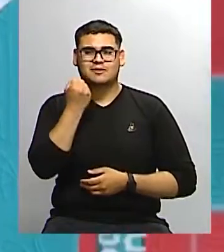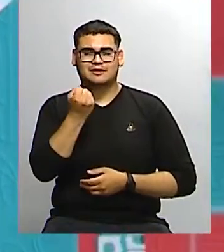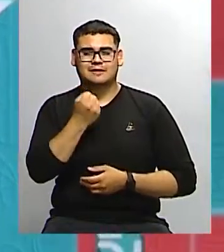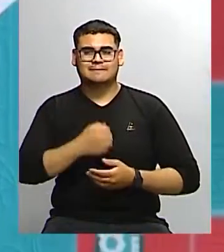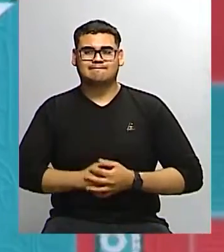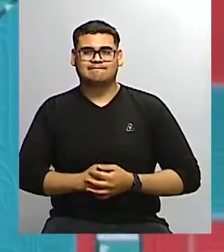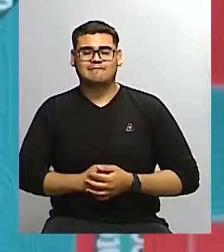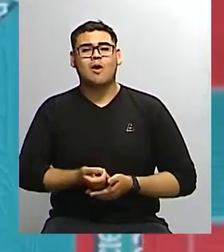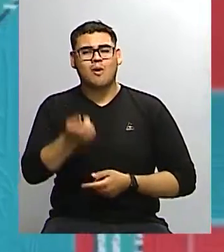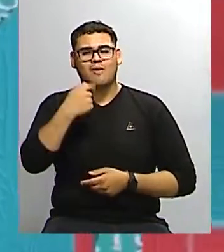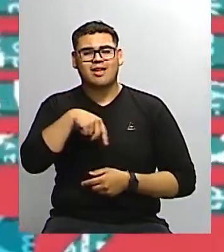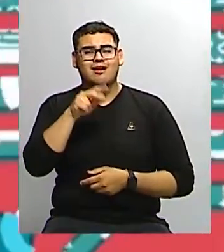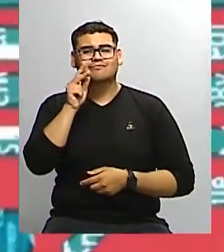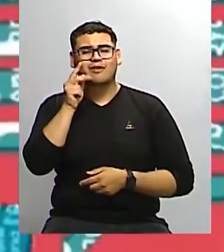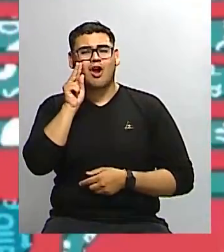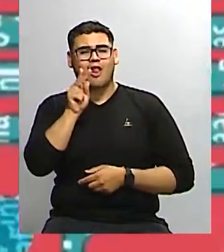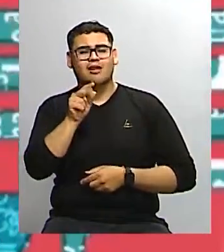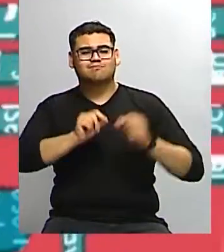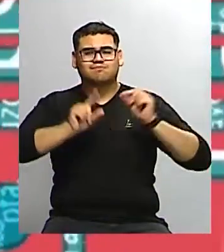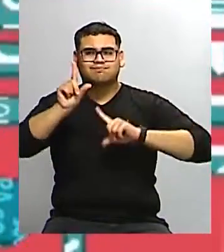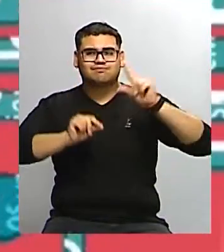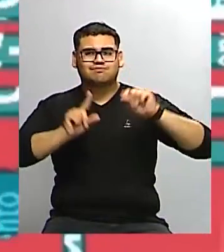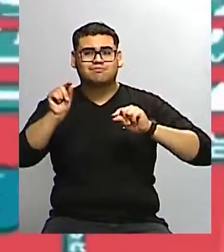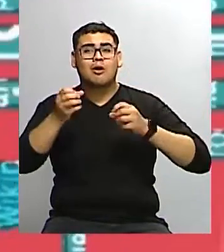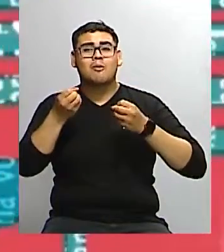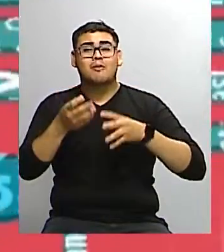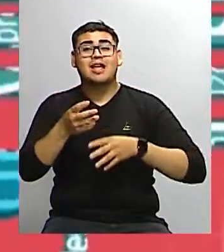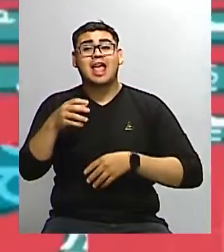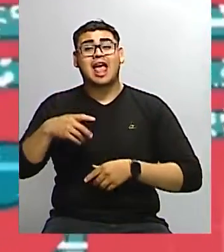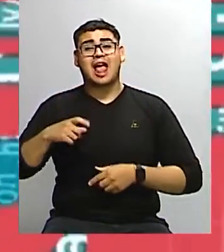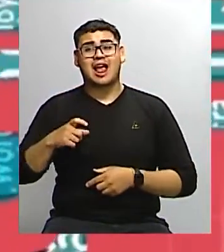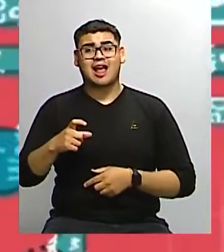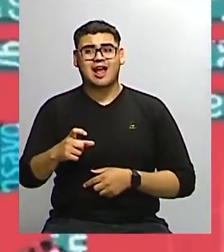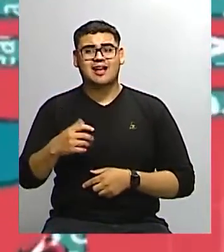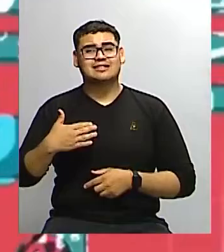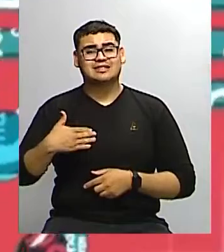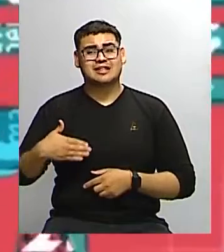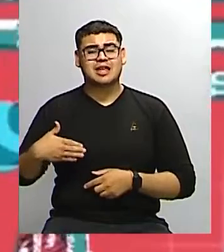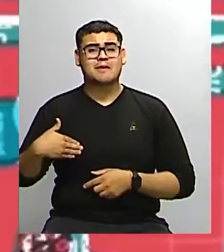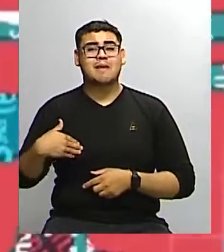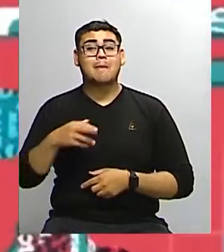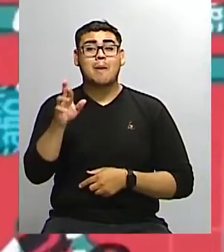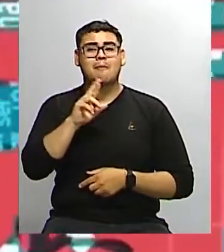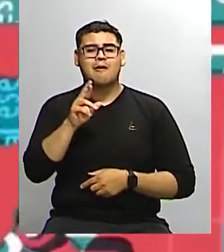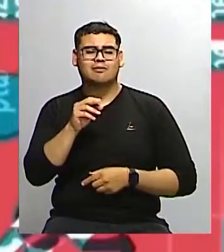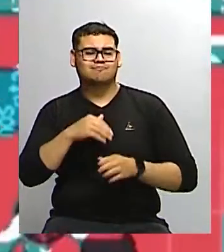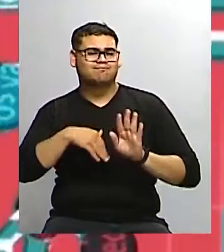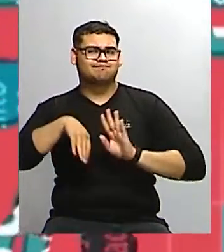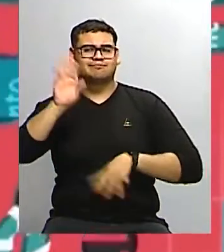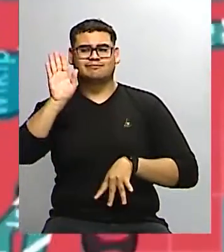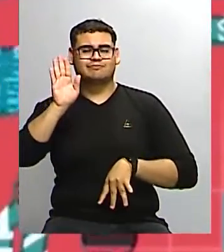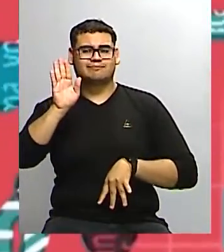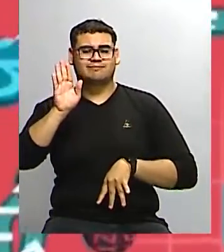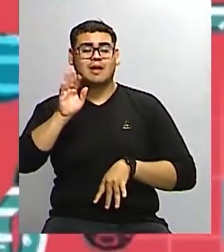habrán visto las estadísticas, o sea, el cáncer de mama es el más frecuente de mortalidad en las mujeres, tanto de aparición como mortalidad